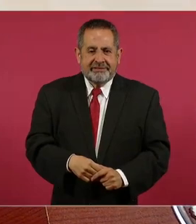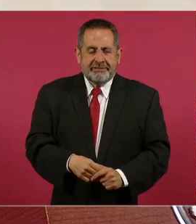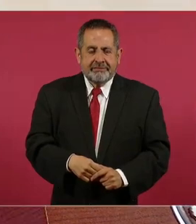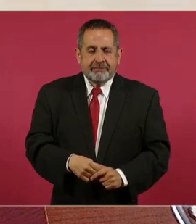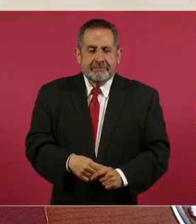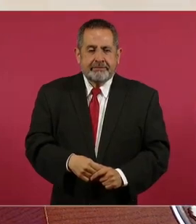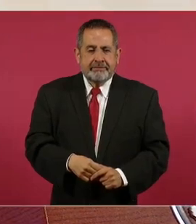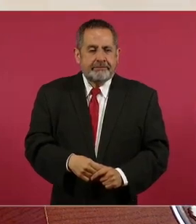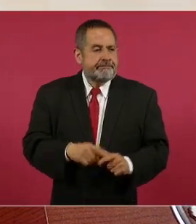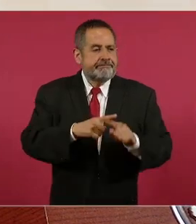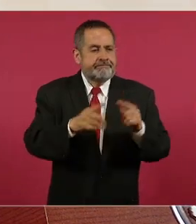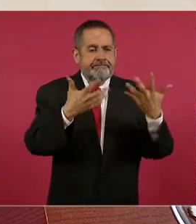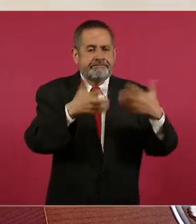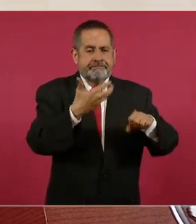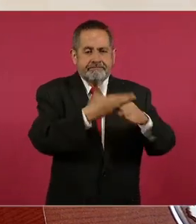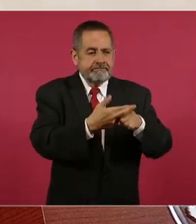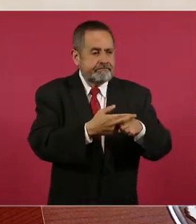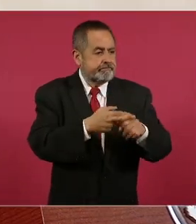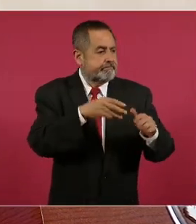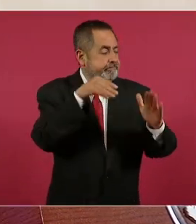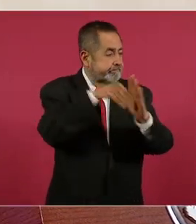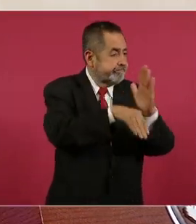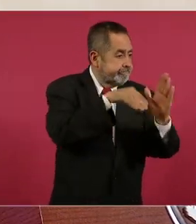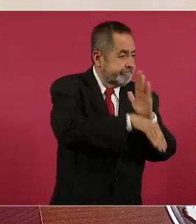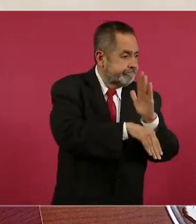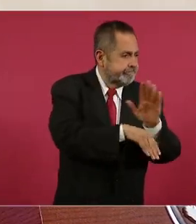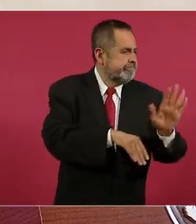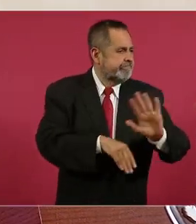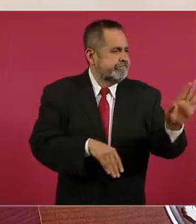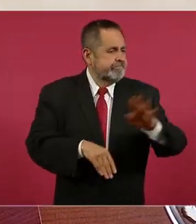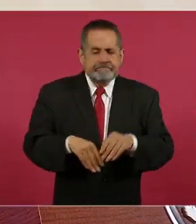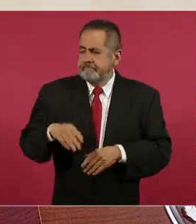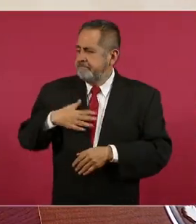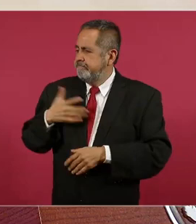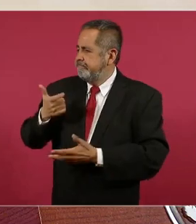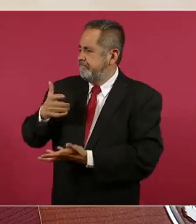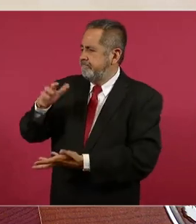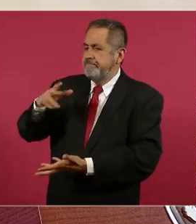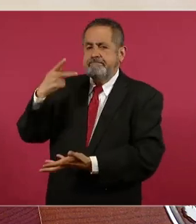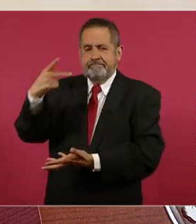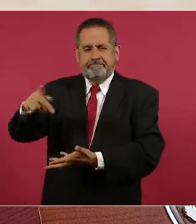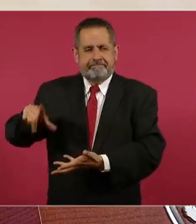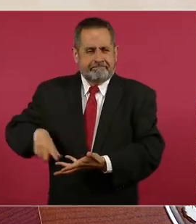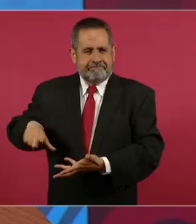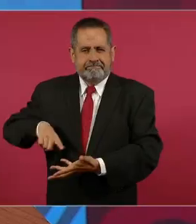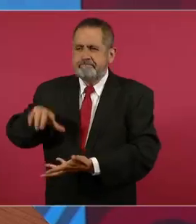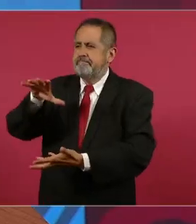y todas las empresas fueron rescatadas con dinero del pueblo.